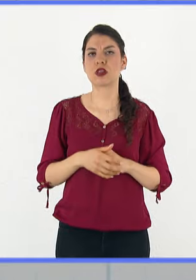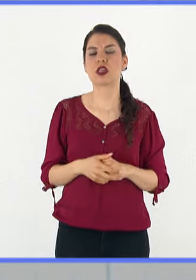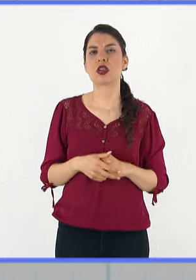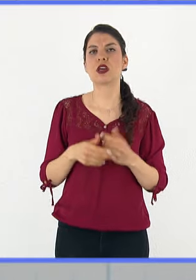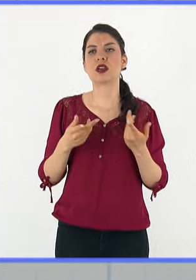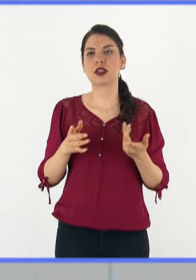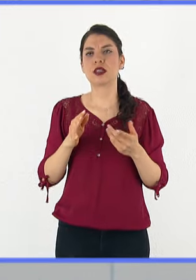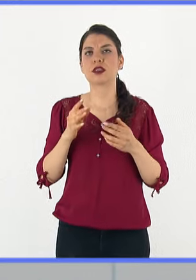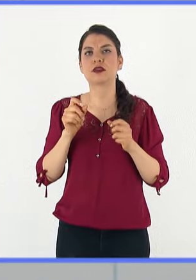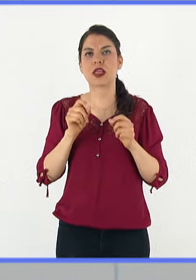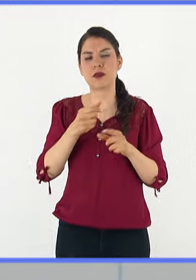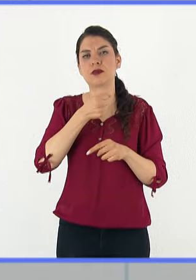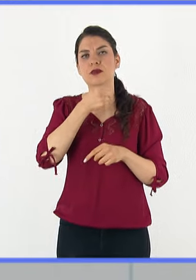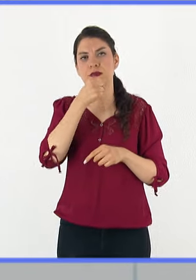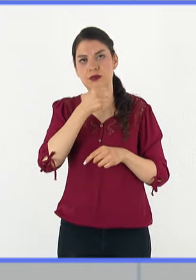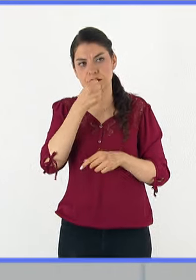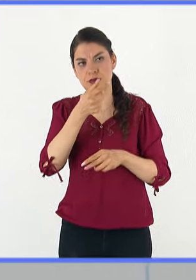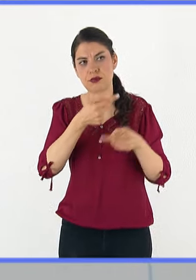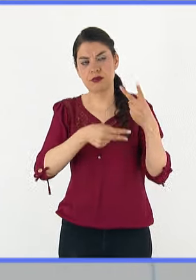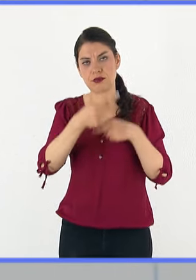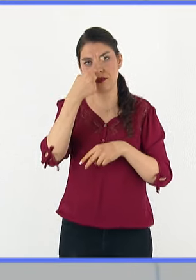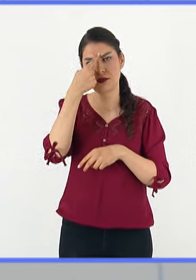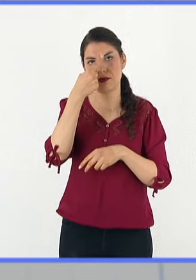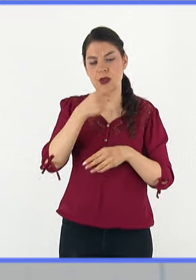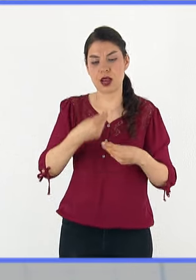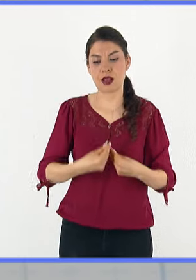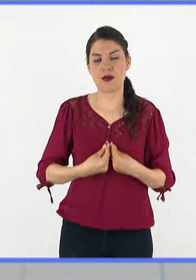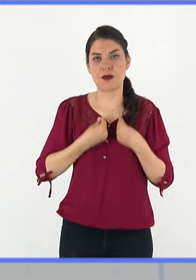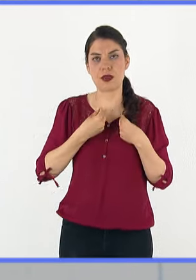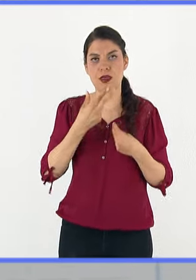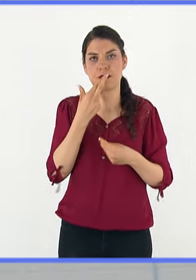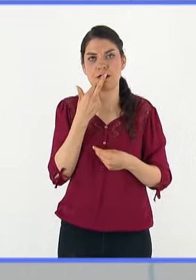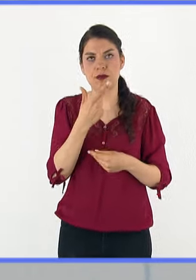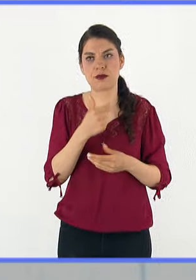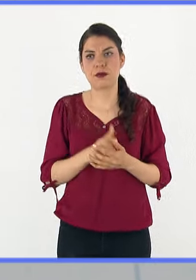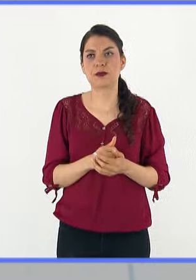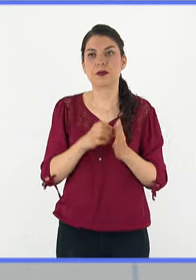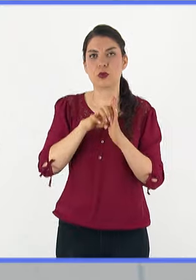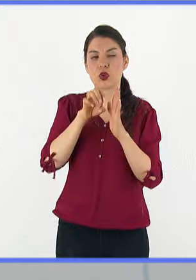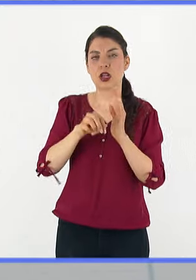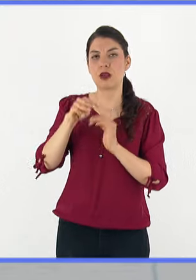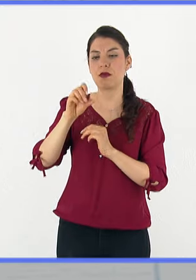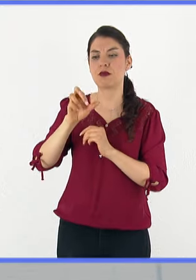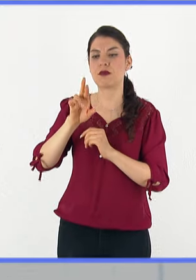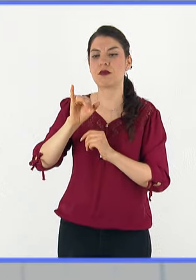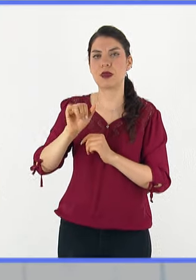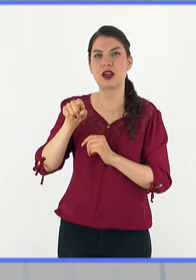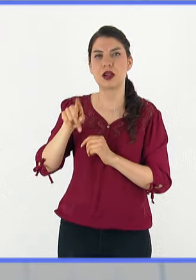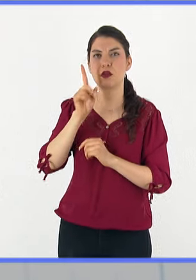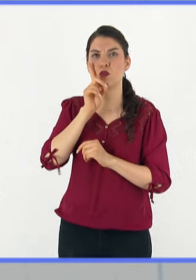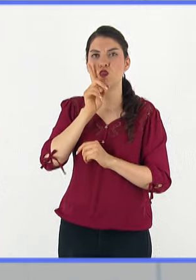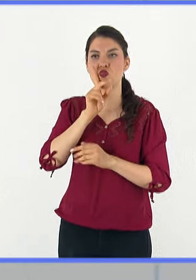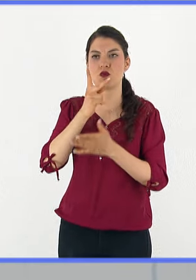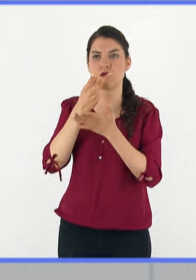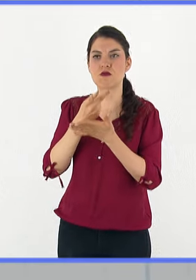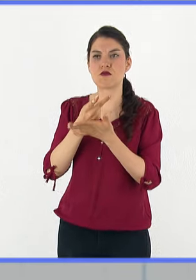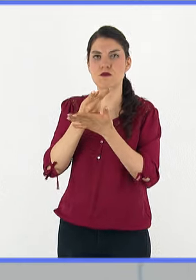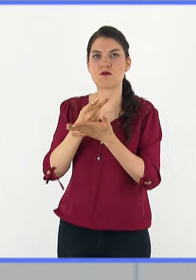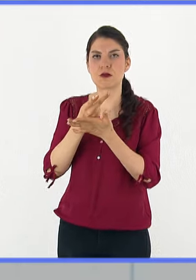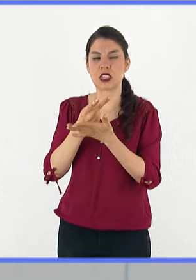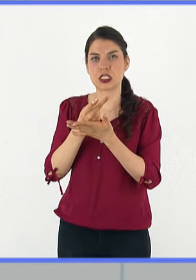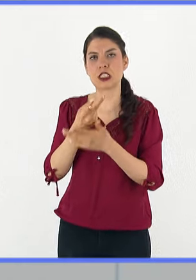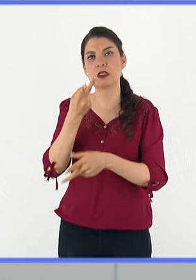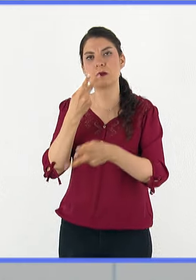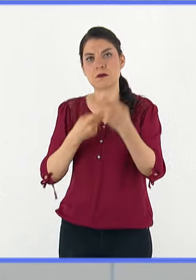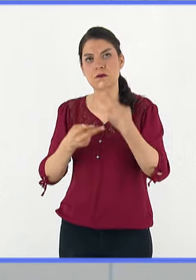puede trabajar con adultos mayores para mejorar su calidad de vida como Mari paciente de la unidad de órtesis y prótesis de la UNAM